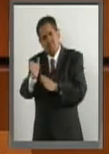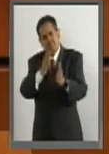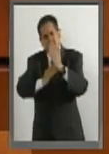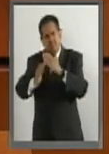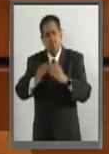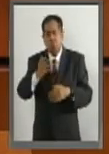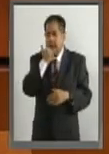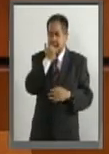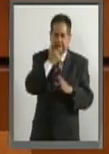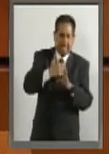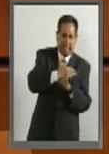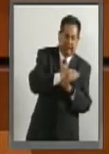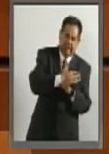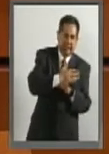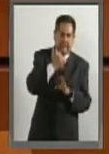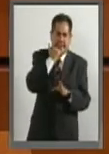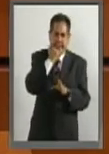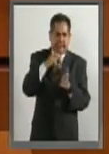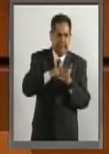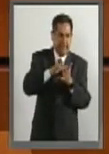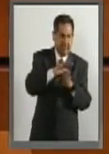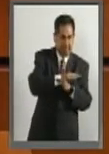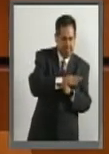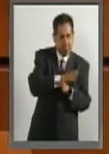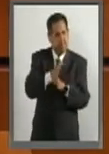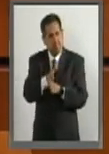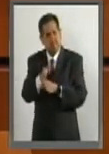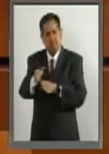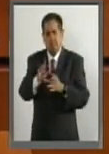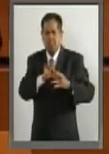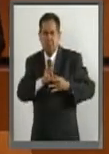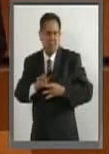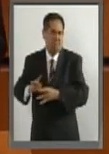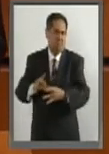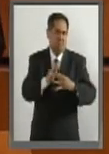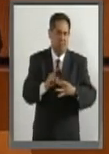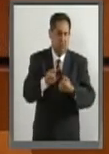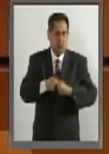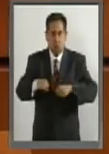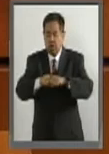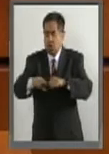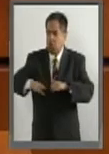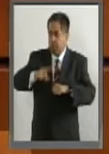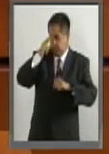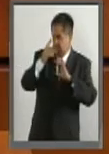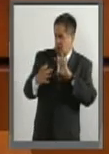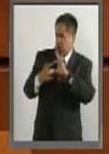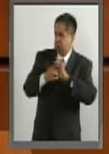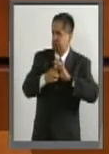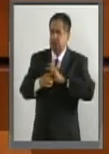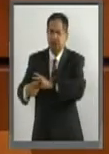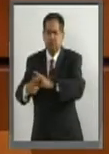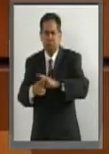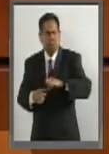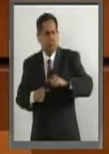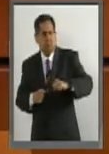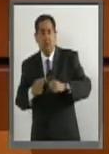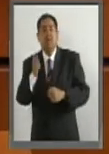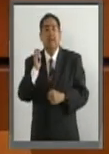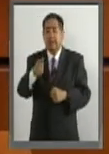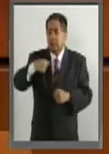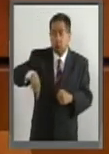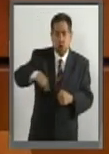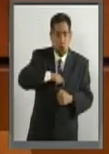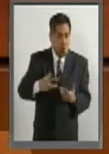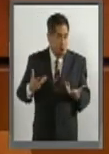el camino y de reconstruir el vínculo de unidad entre la sociedad y Estado mexicano, porque solo desde un esfuerzo